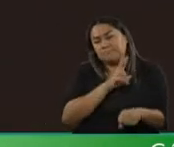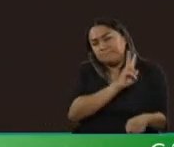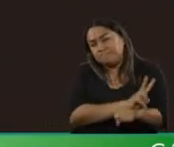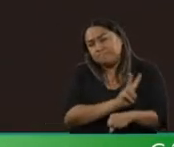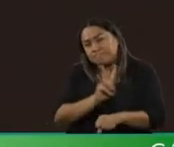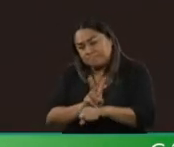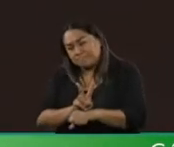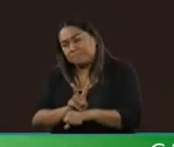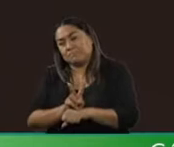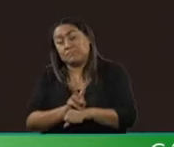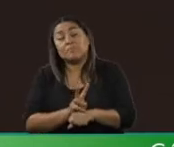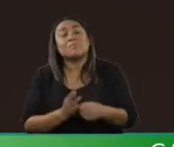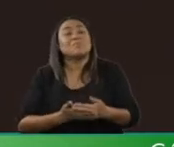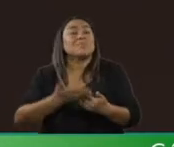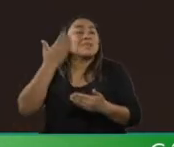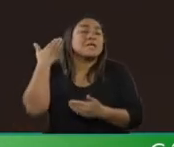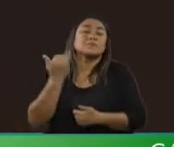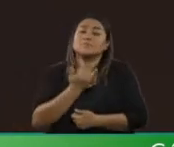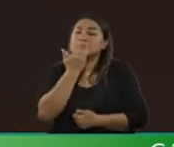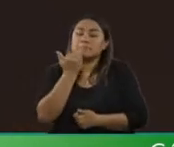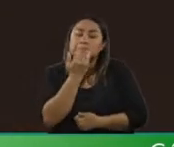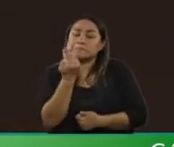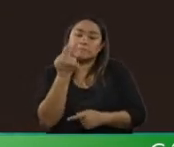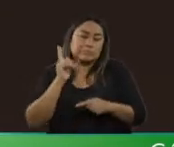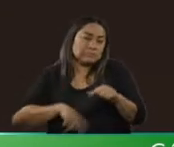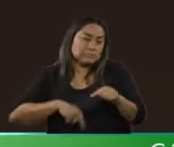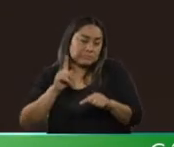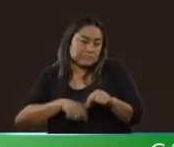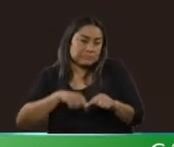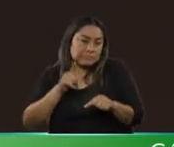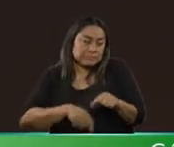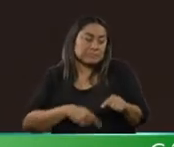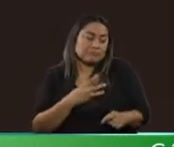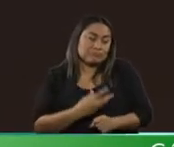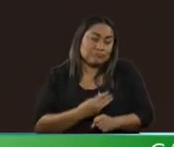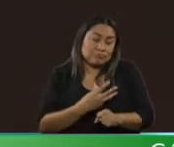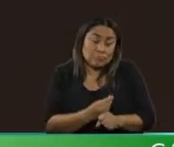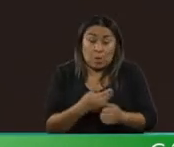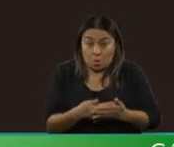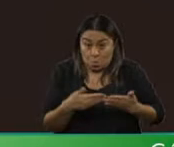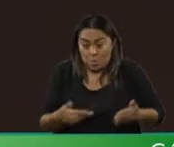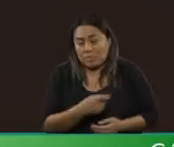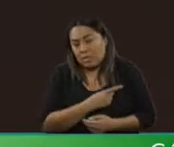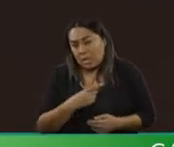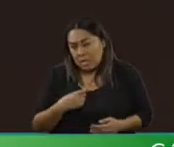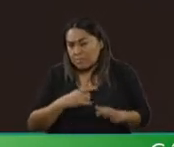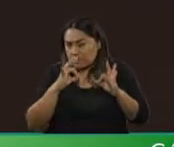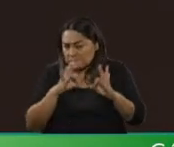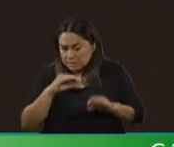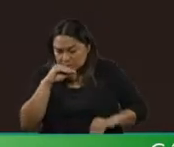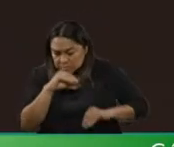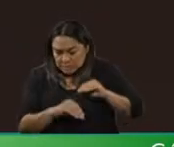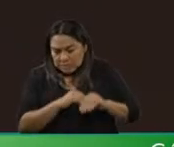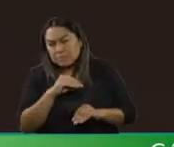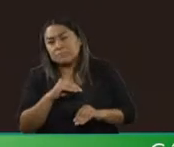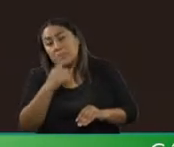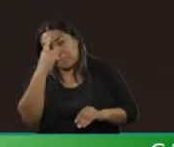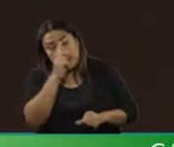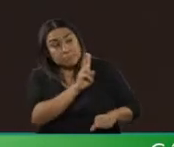errores del pasado sean enmendados. Por ello, necesitamos que se incluyan mecanismos sólidos de